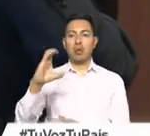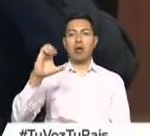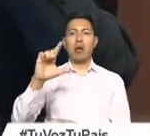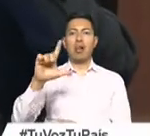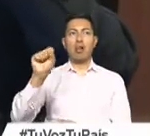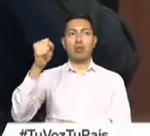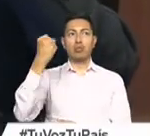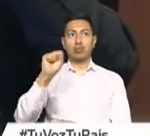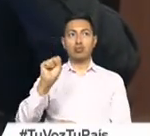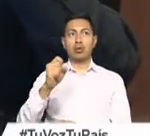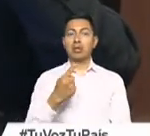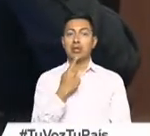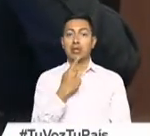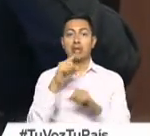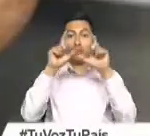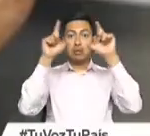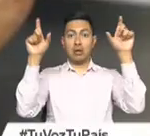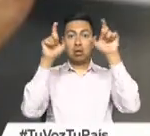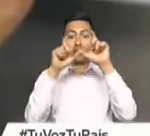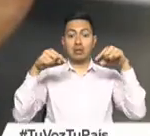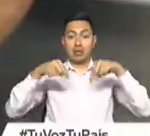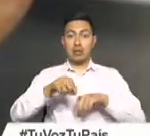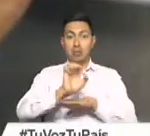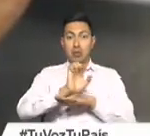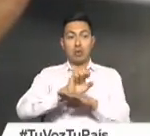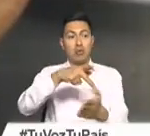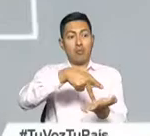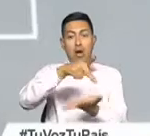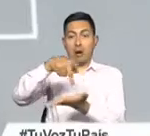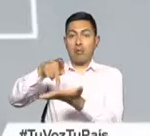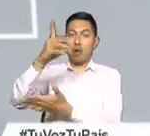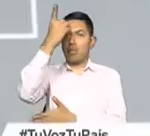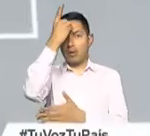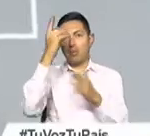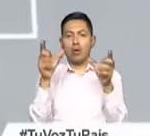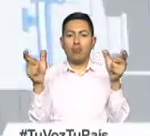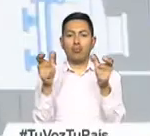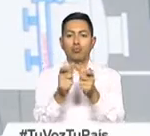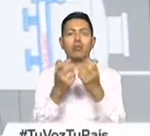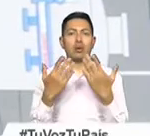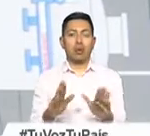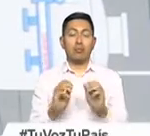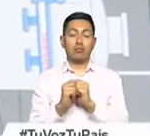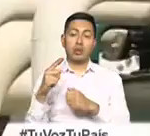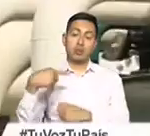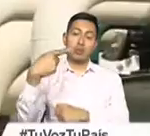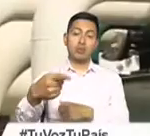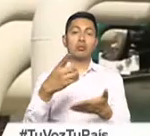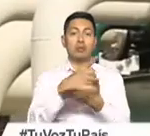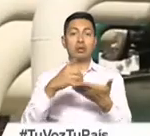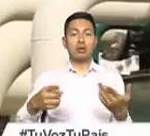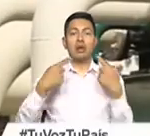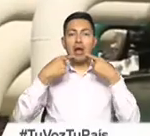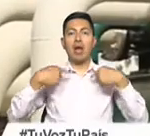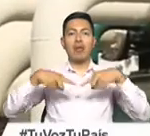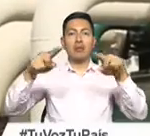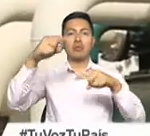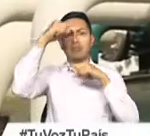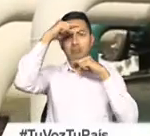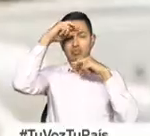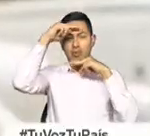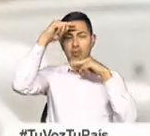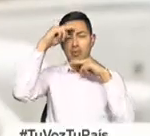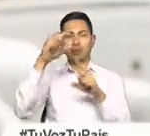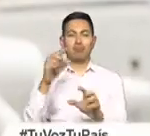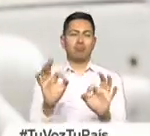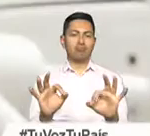las empresas nacionales se ha reducido significativamente y afirmó que en las próximas semanas anunciará buenas noticias sobre la